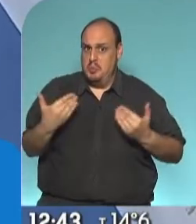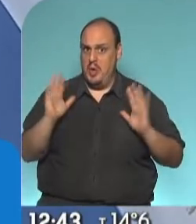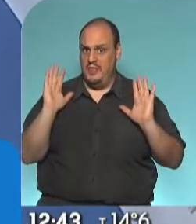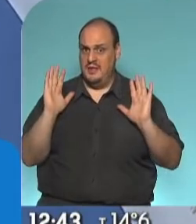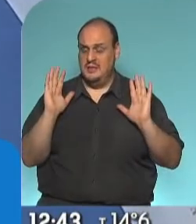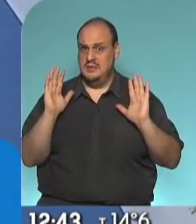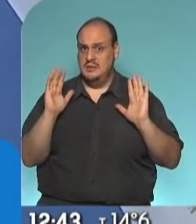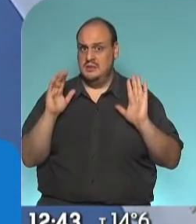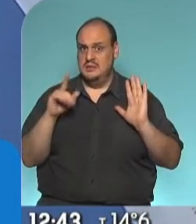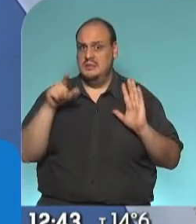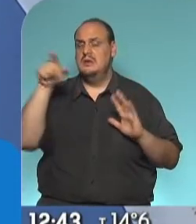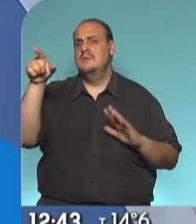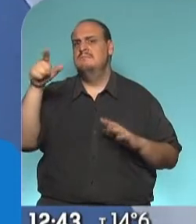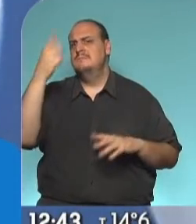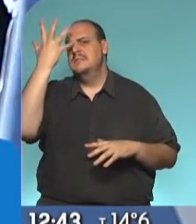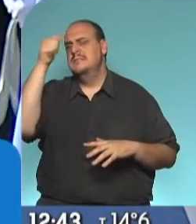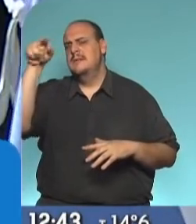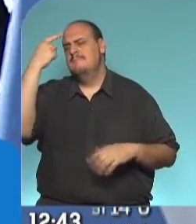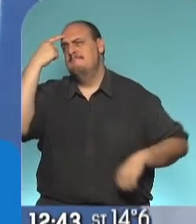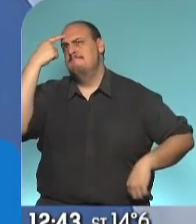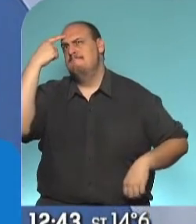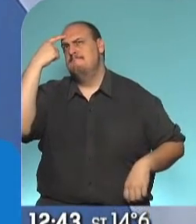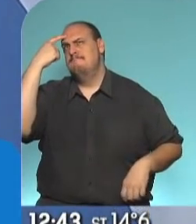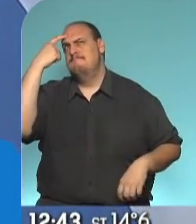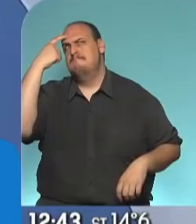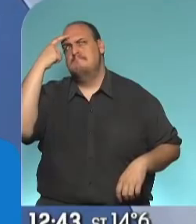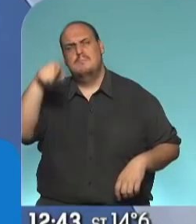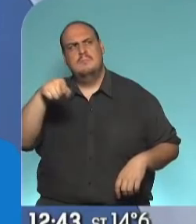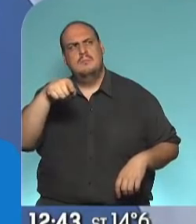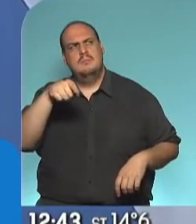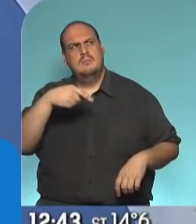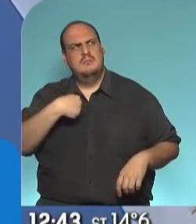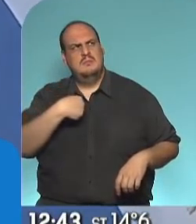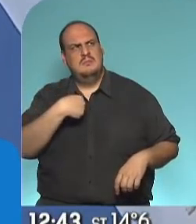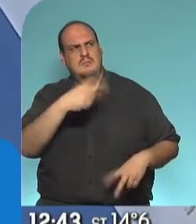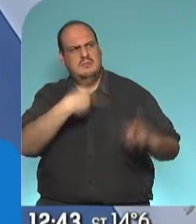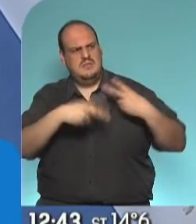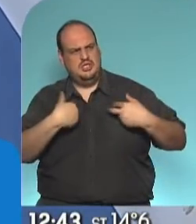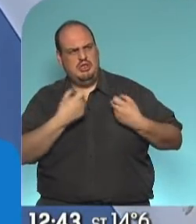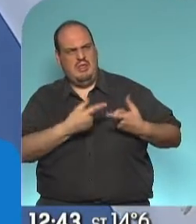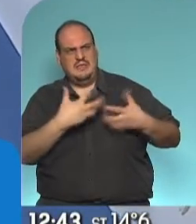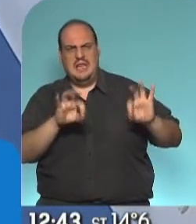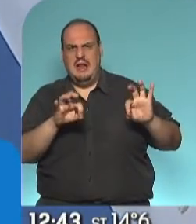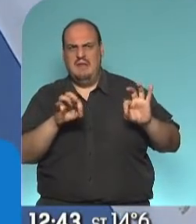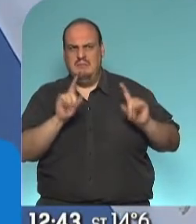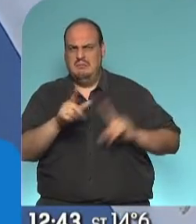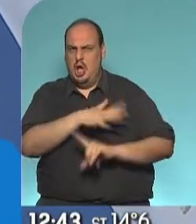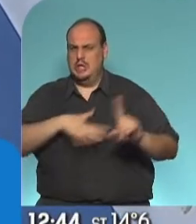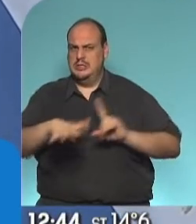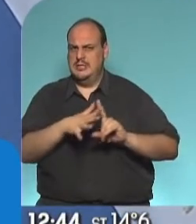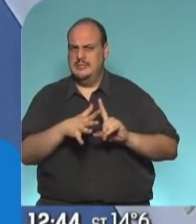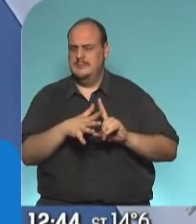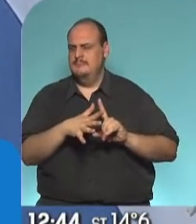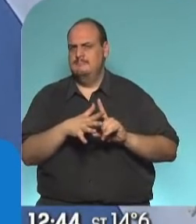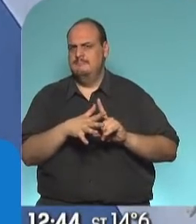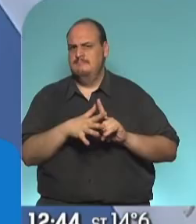Y en ese momento se preguntó: ¿será posible que busquen un Salvador en mí, en este contexto?